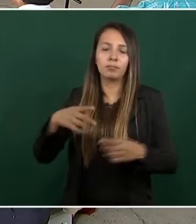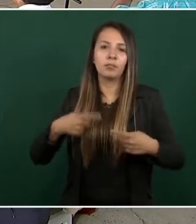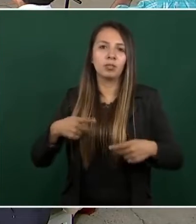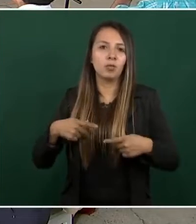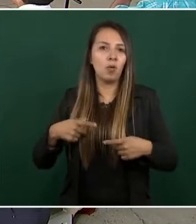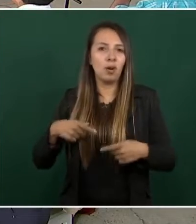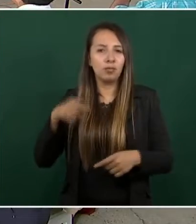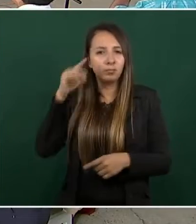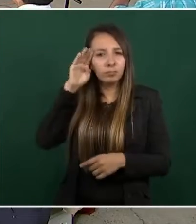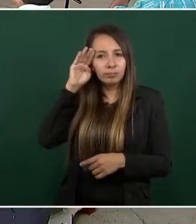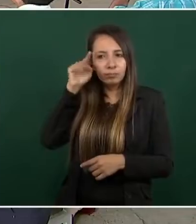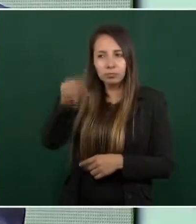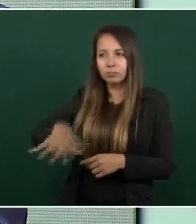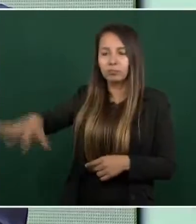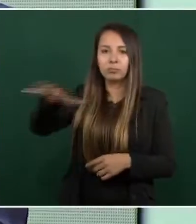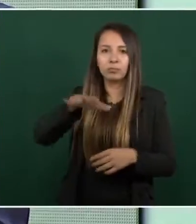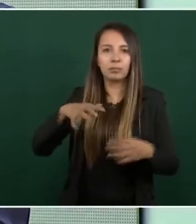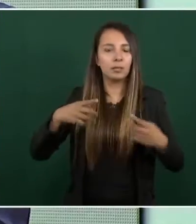la gente.